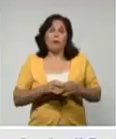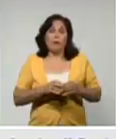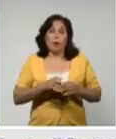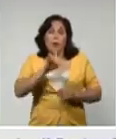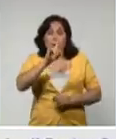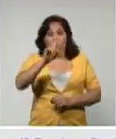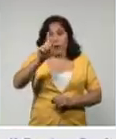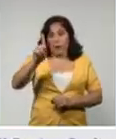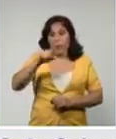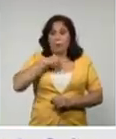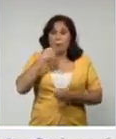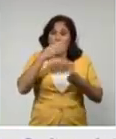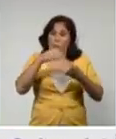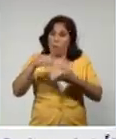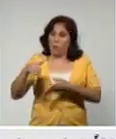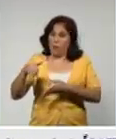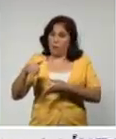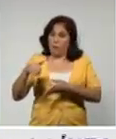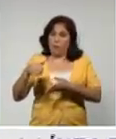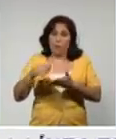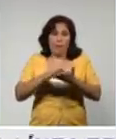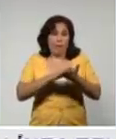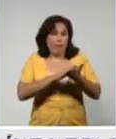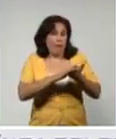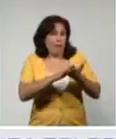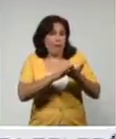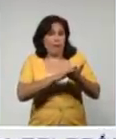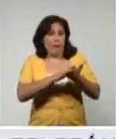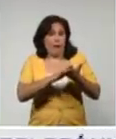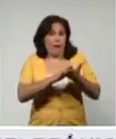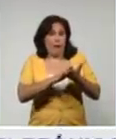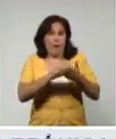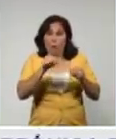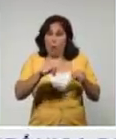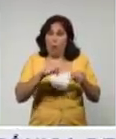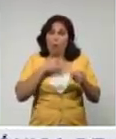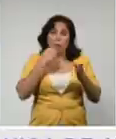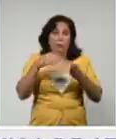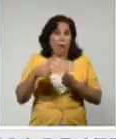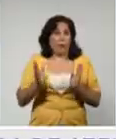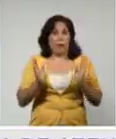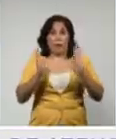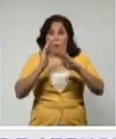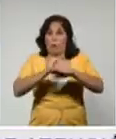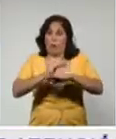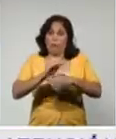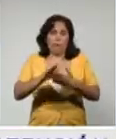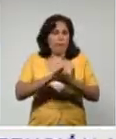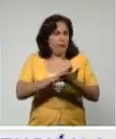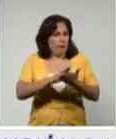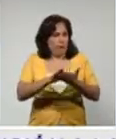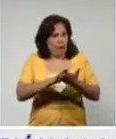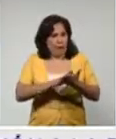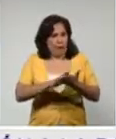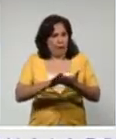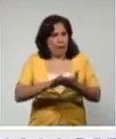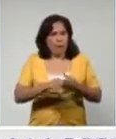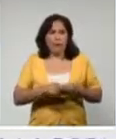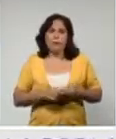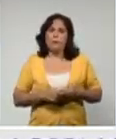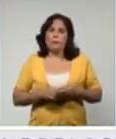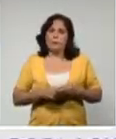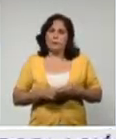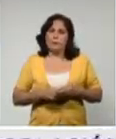91 fallecidos, ninguno del día, no tenemos que lamentar ningún fallecido en el día de